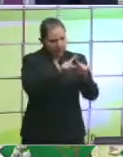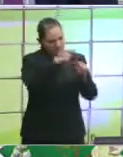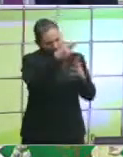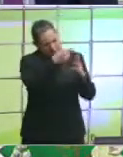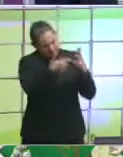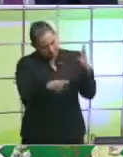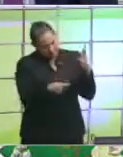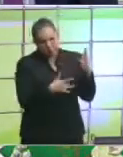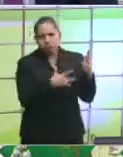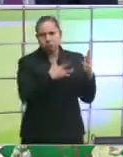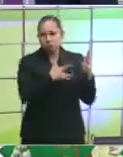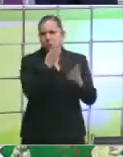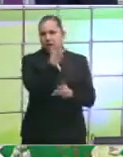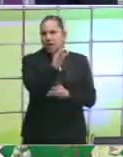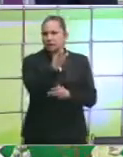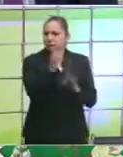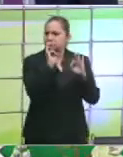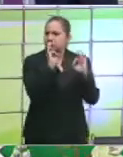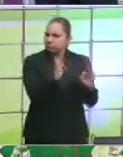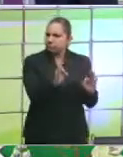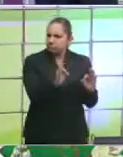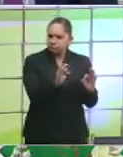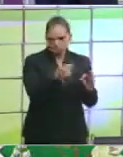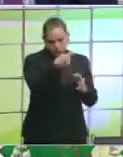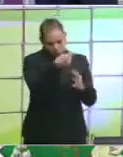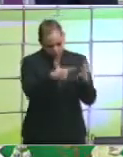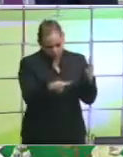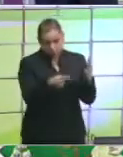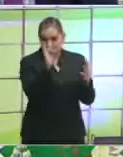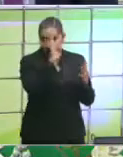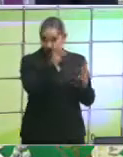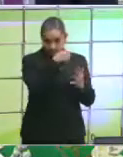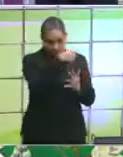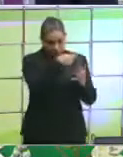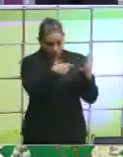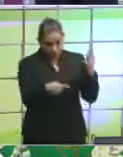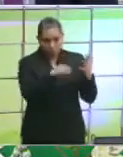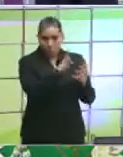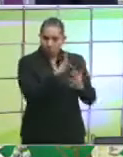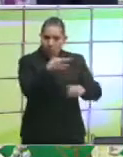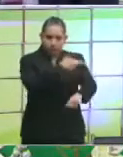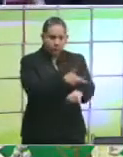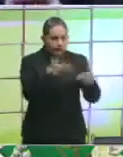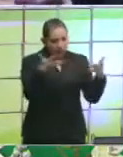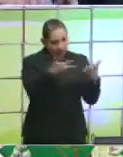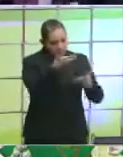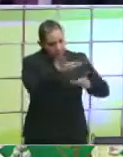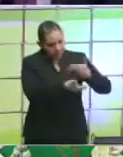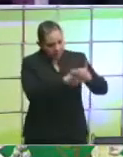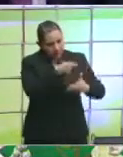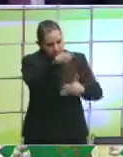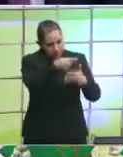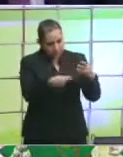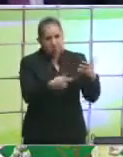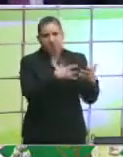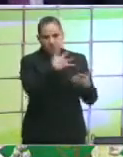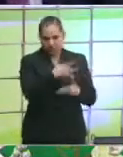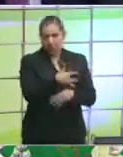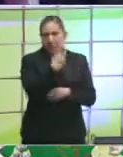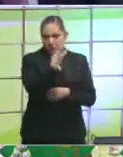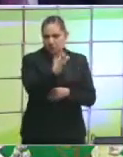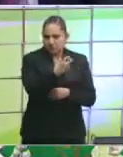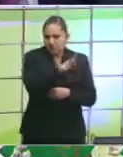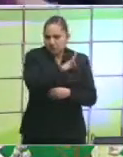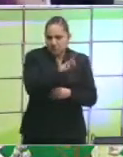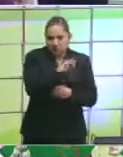tener todos estos elementos de realización sería muy adecuado esta forma de realización